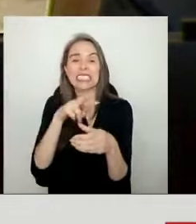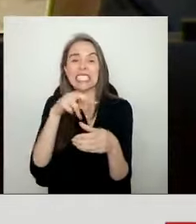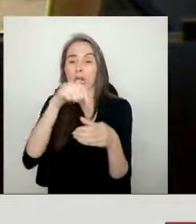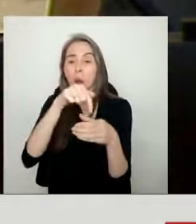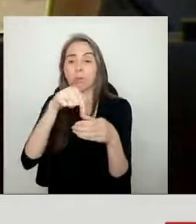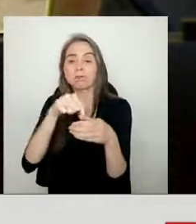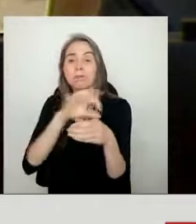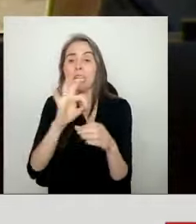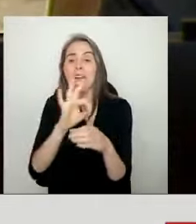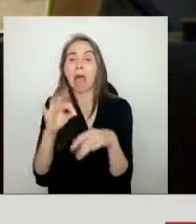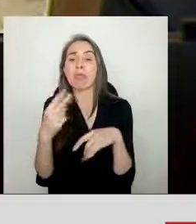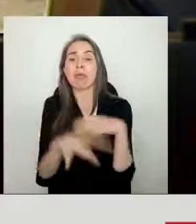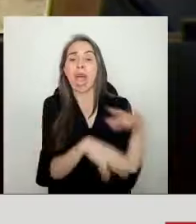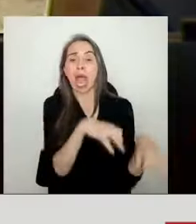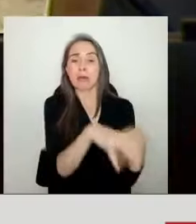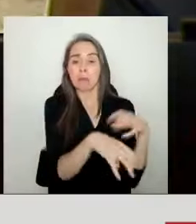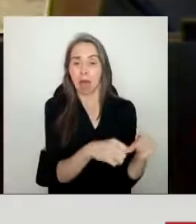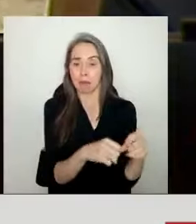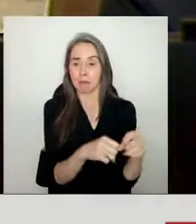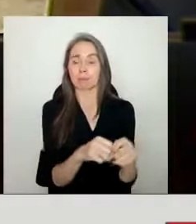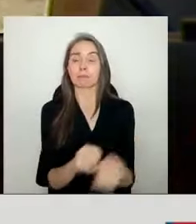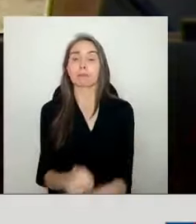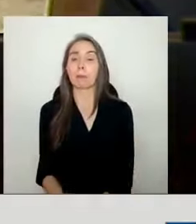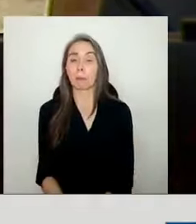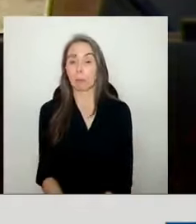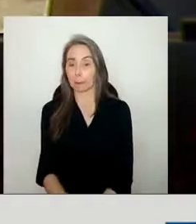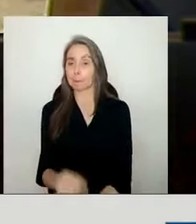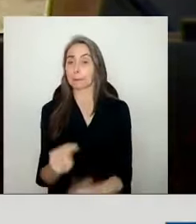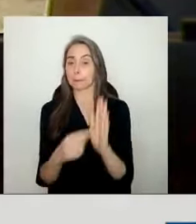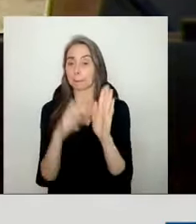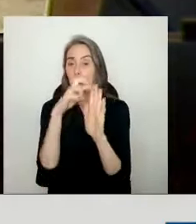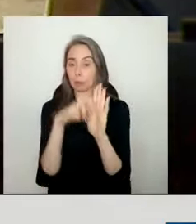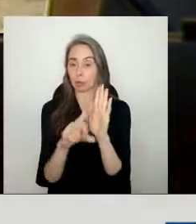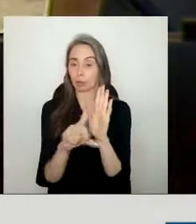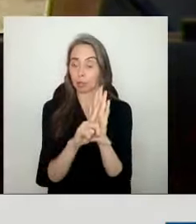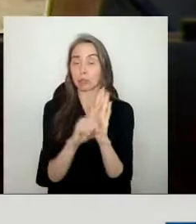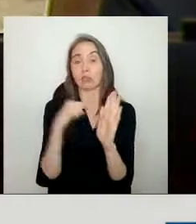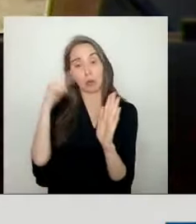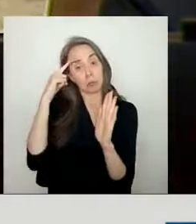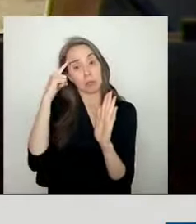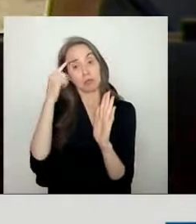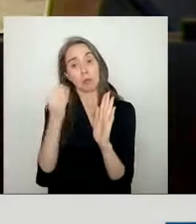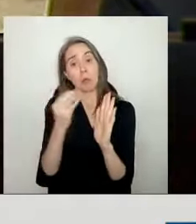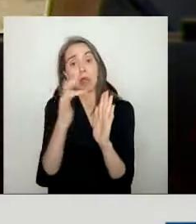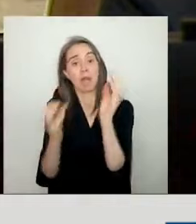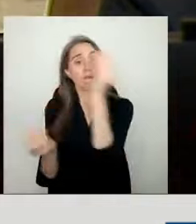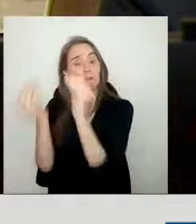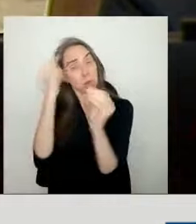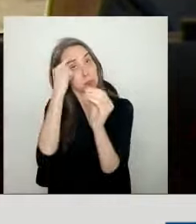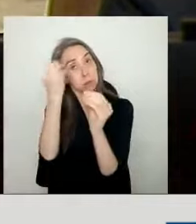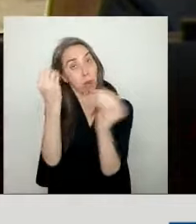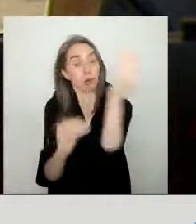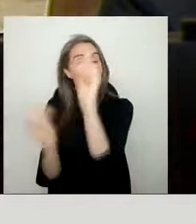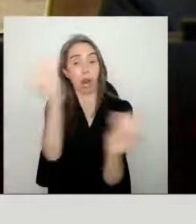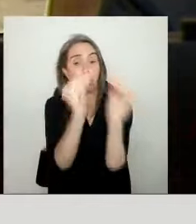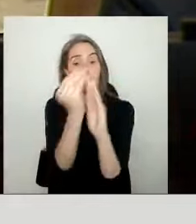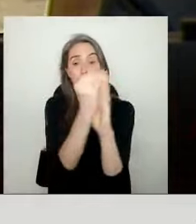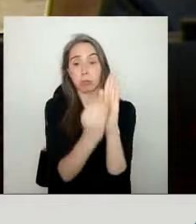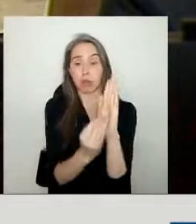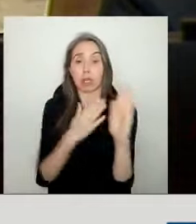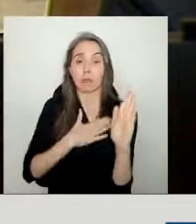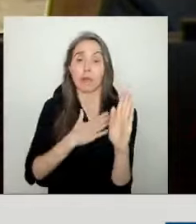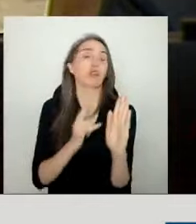que la intención de este proyecto de ley Supongo que es de buena fe no porque sería muy desleal